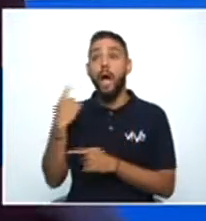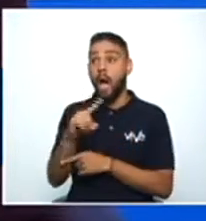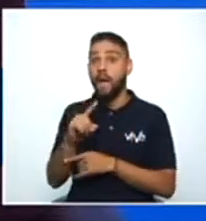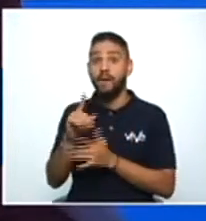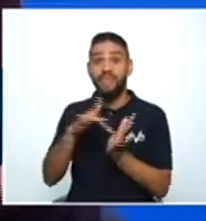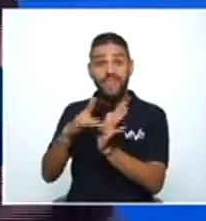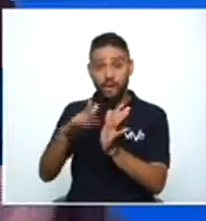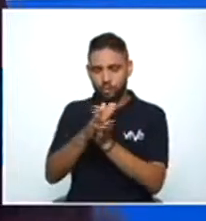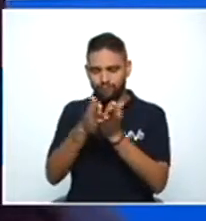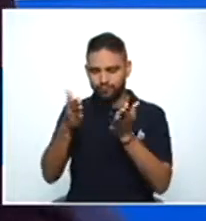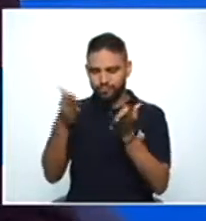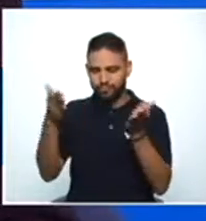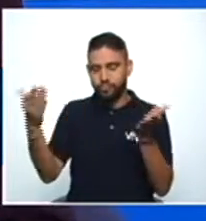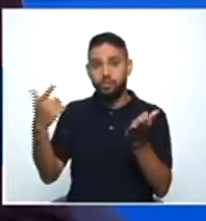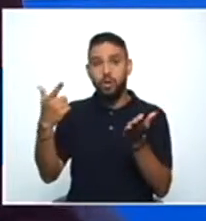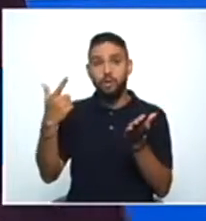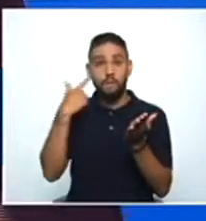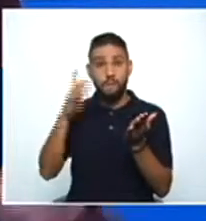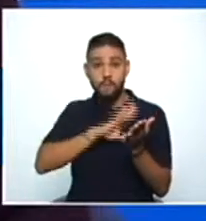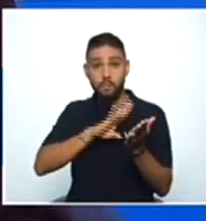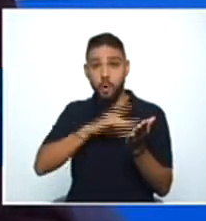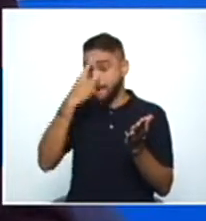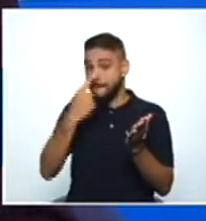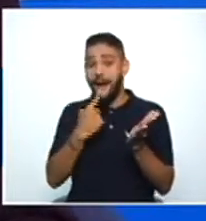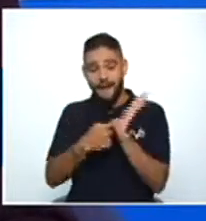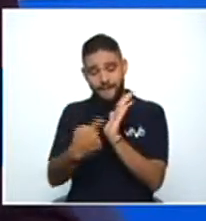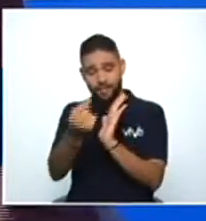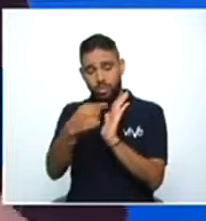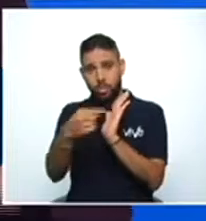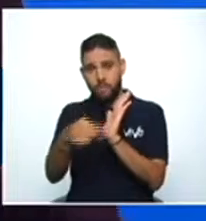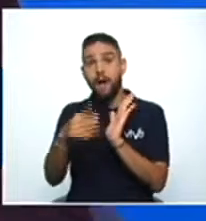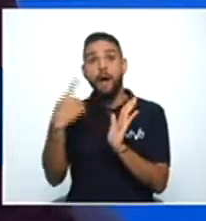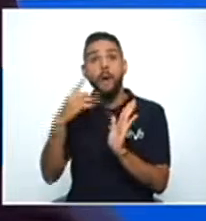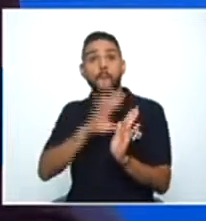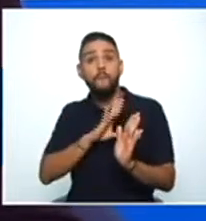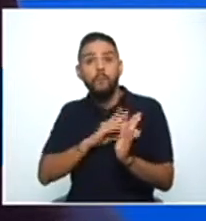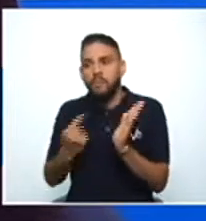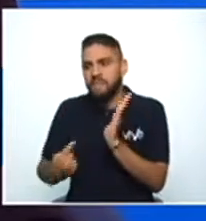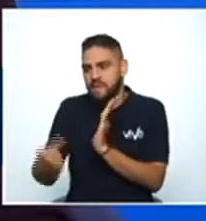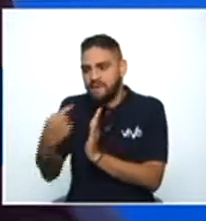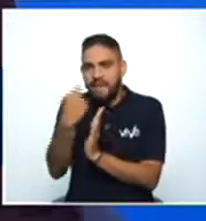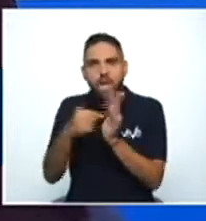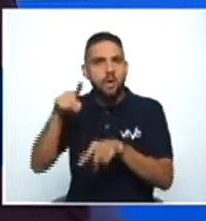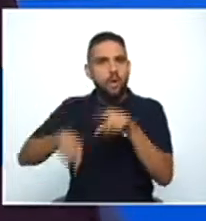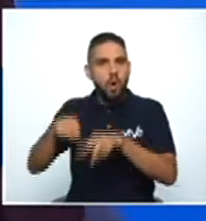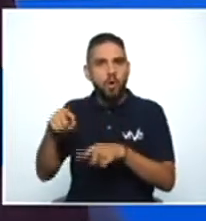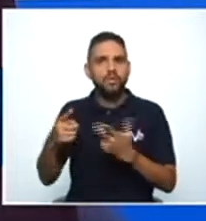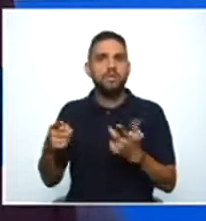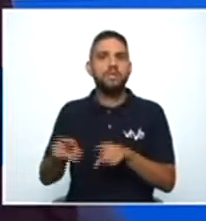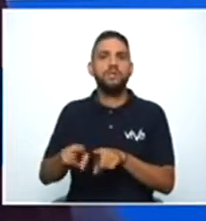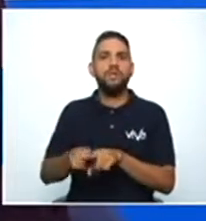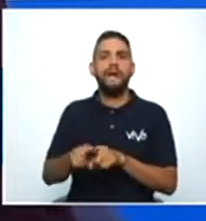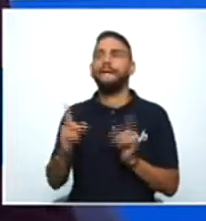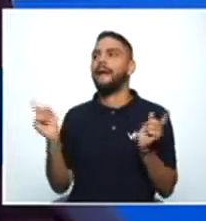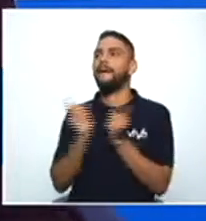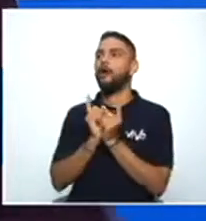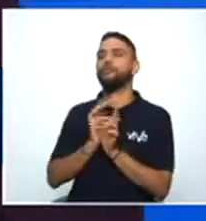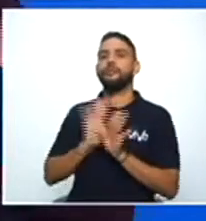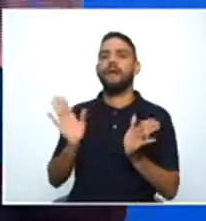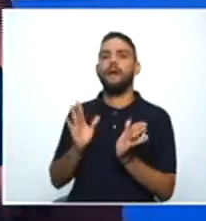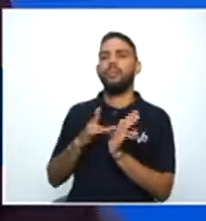valiosísima el diseño de la portada que sin duda pone de manifiesto lo que es una obra en su totalidad y no precisamente un segmento que sería